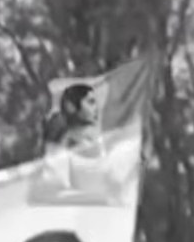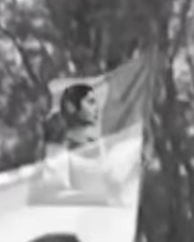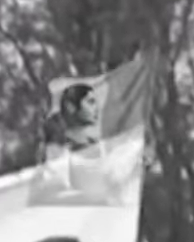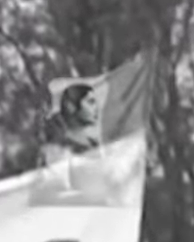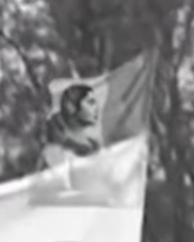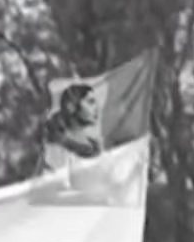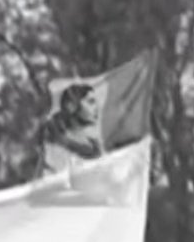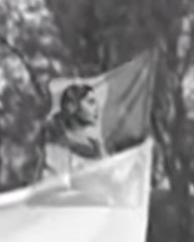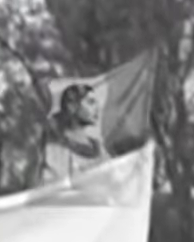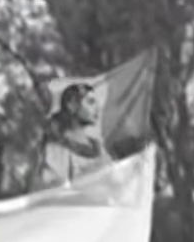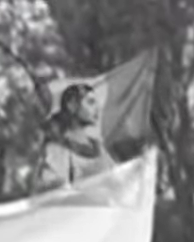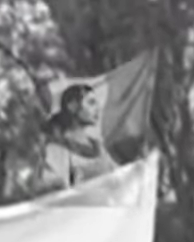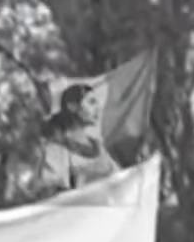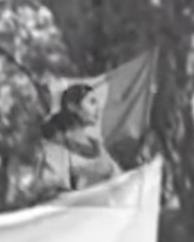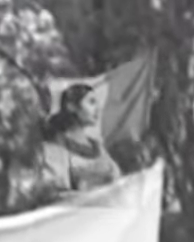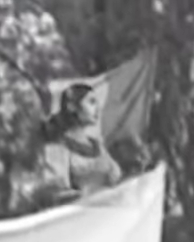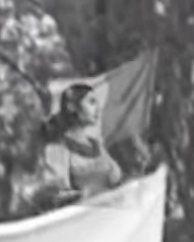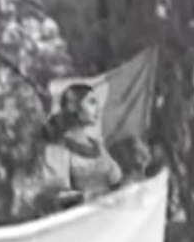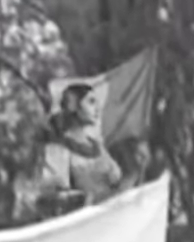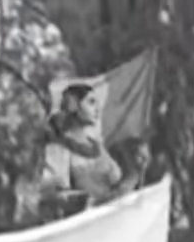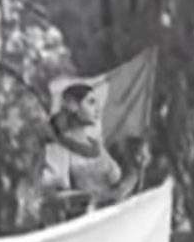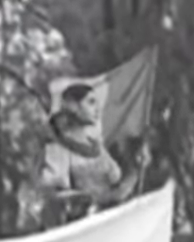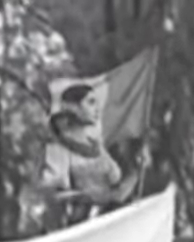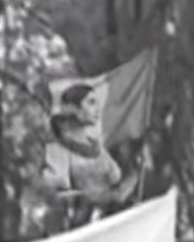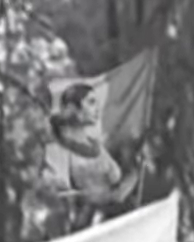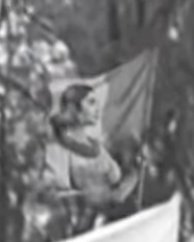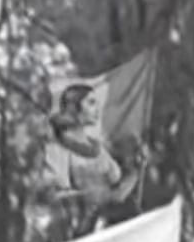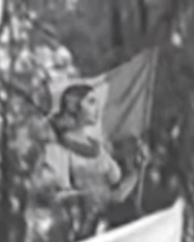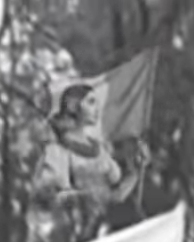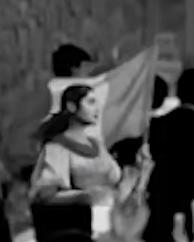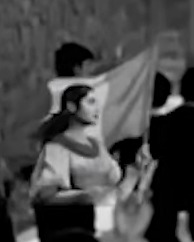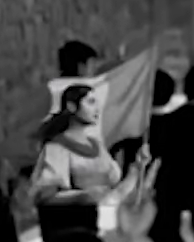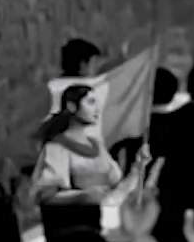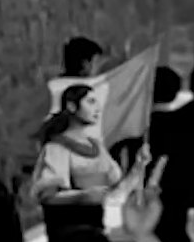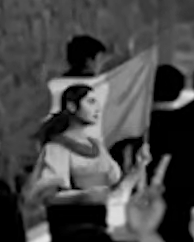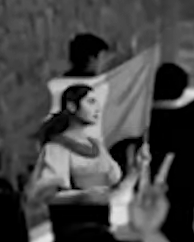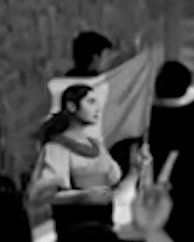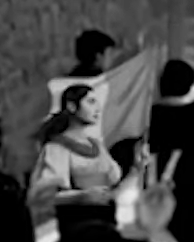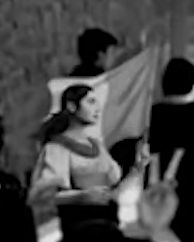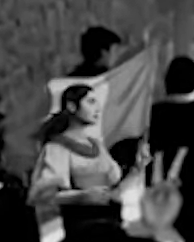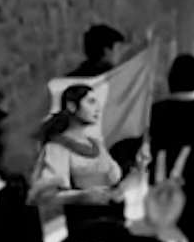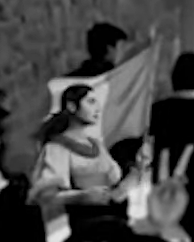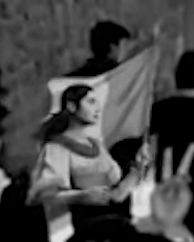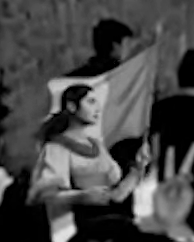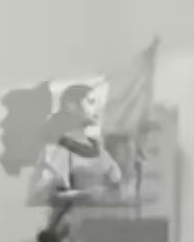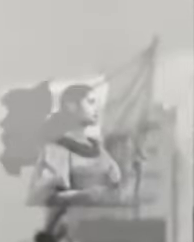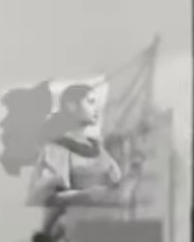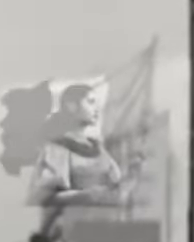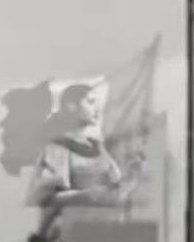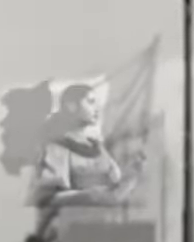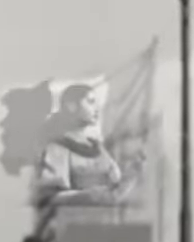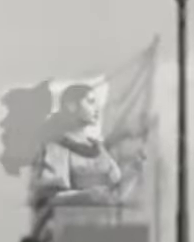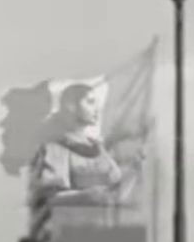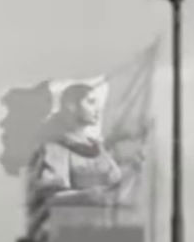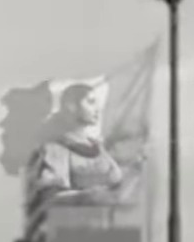políticamente que los actos de violencia gubernamentales perpetrados el 2 de octubre de 1968 en contra de integrantes del heroico movimiento estudiantil